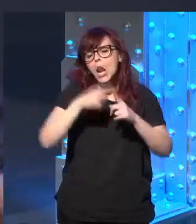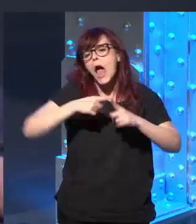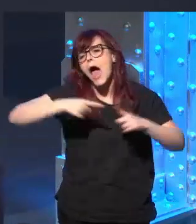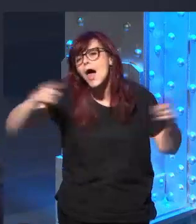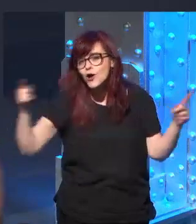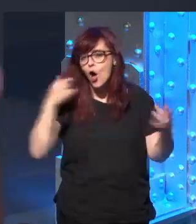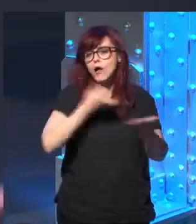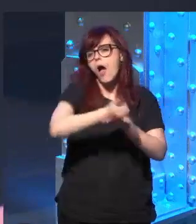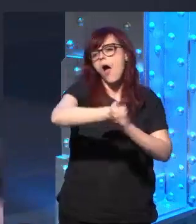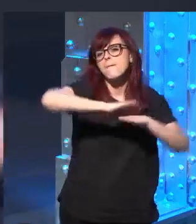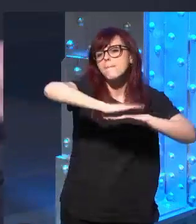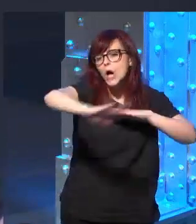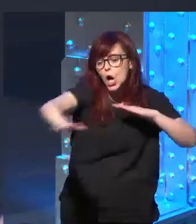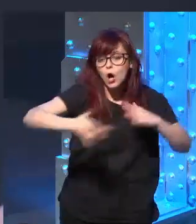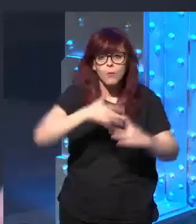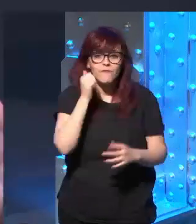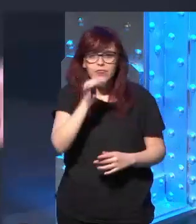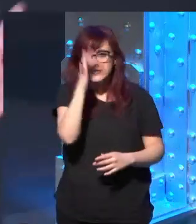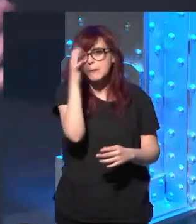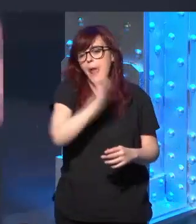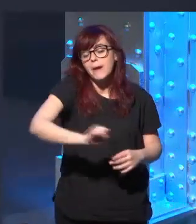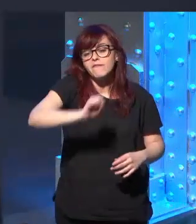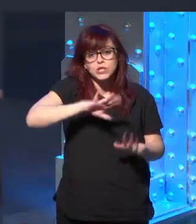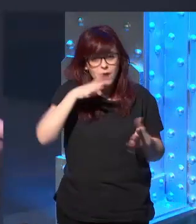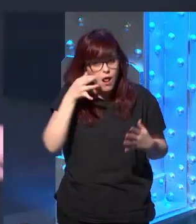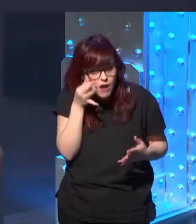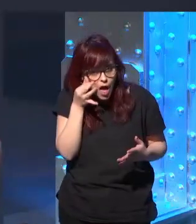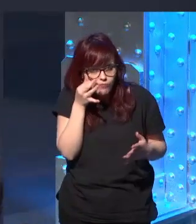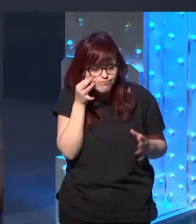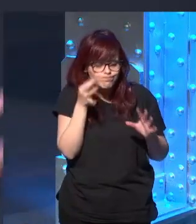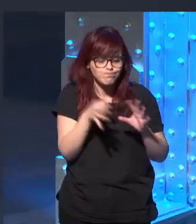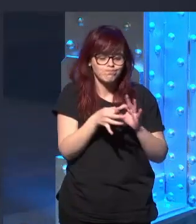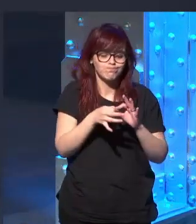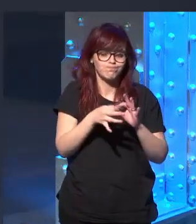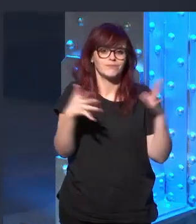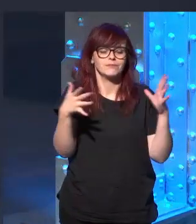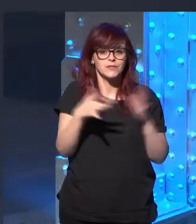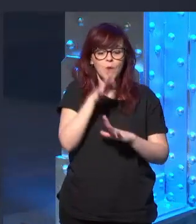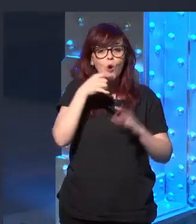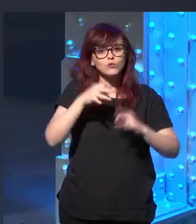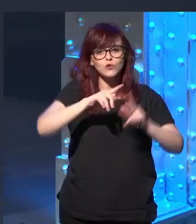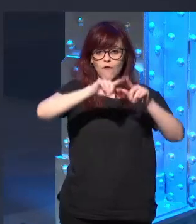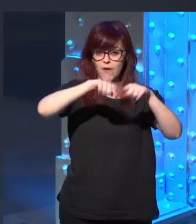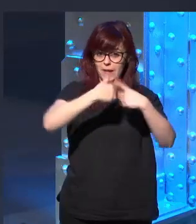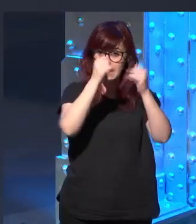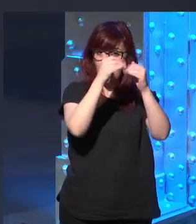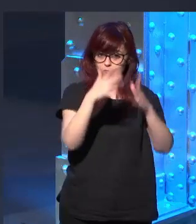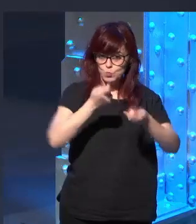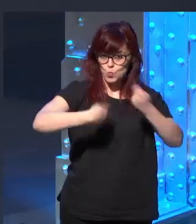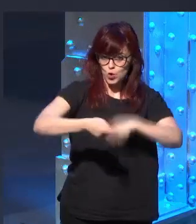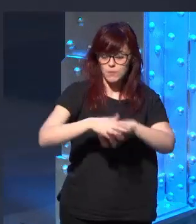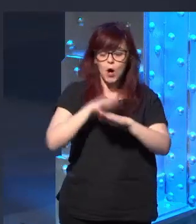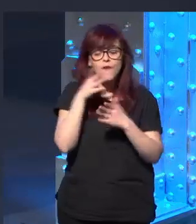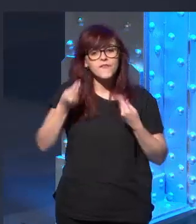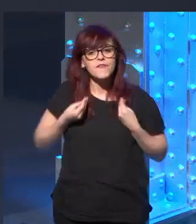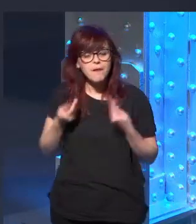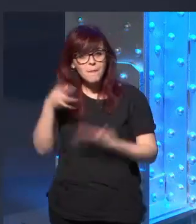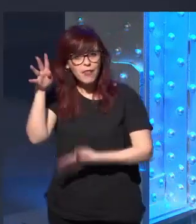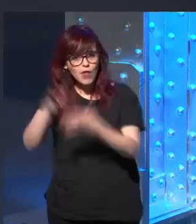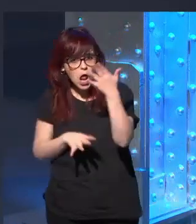campo y de esos fines de semana maravillosos, ¿no? Entonces llega un momento en que la familia tiene que vender esa casa y la hija, que ya vive en